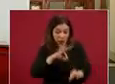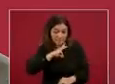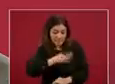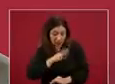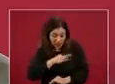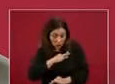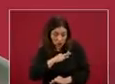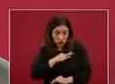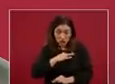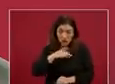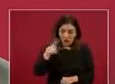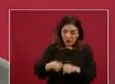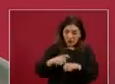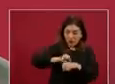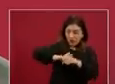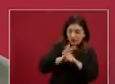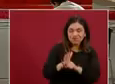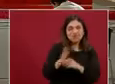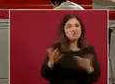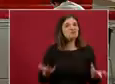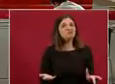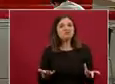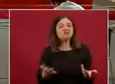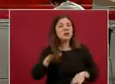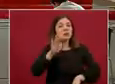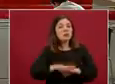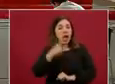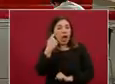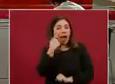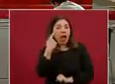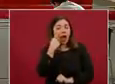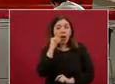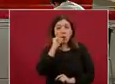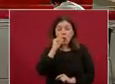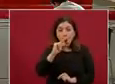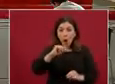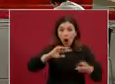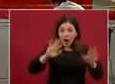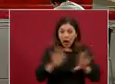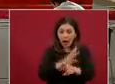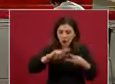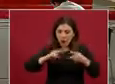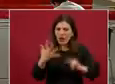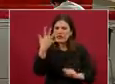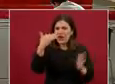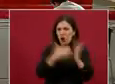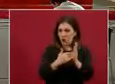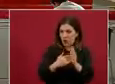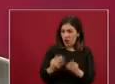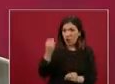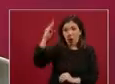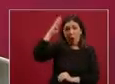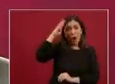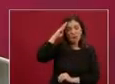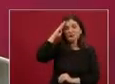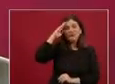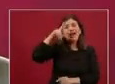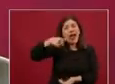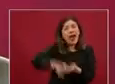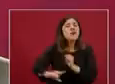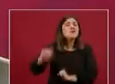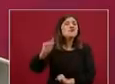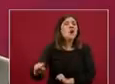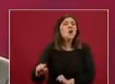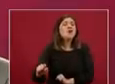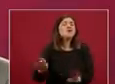virulencia y secuencias. Y generalmente con pocas secuencias, aunque 5,000 parece mucho, son pocas para hacer